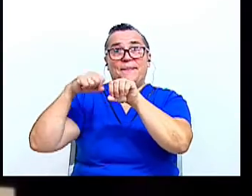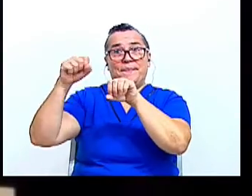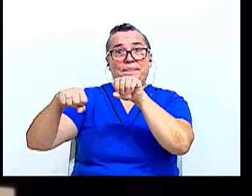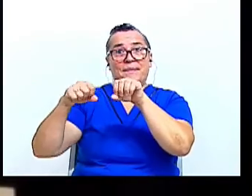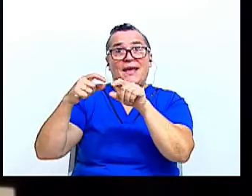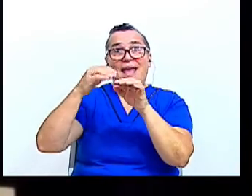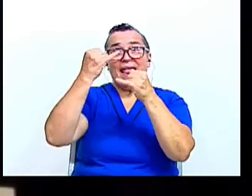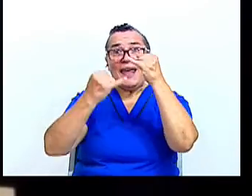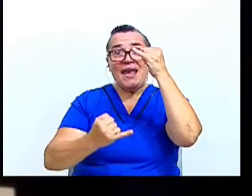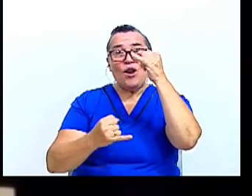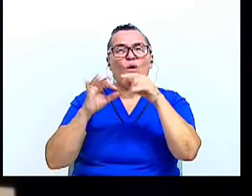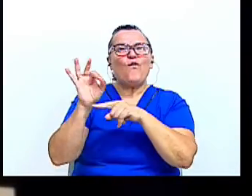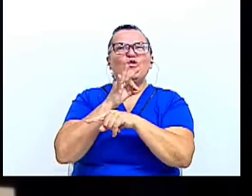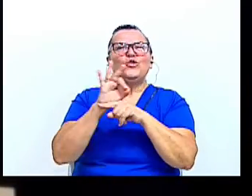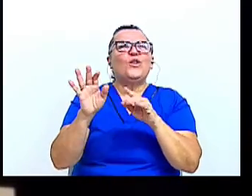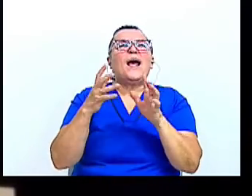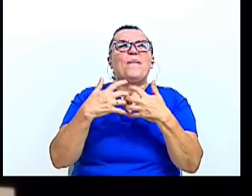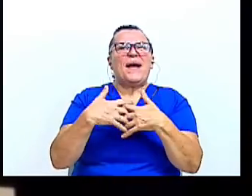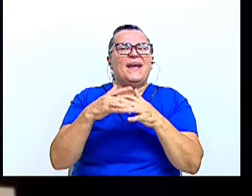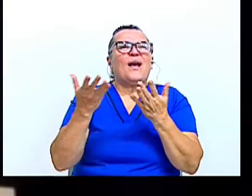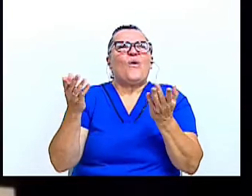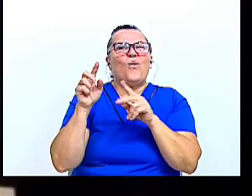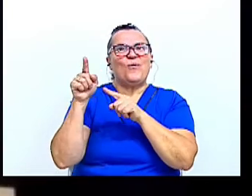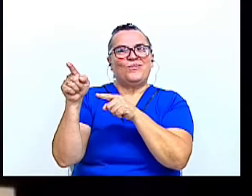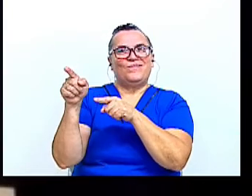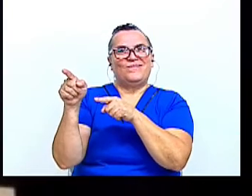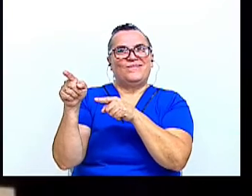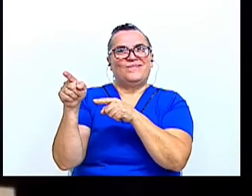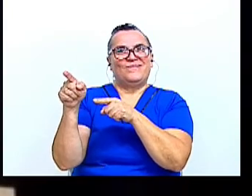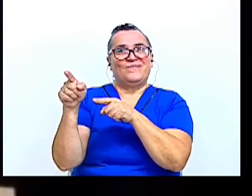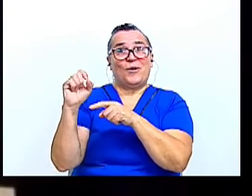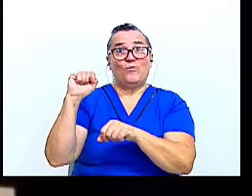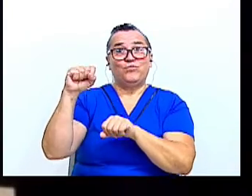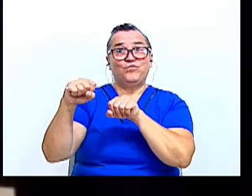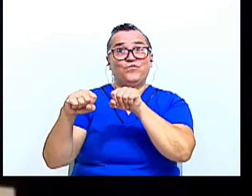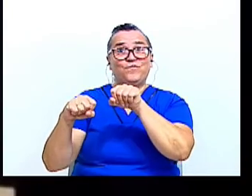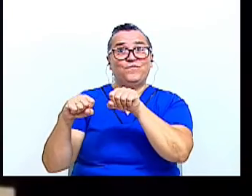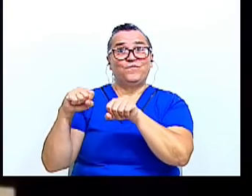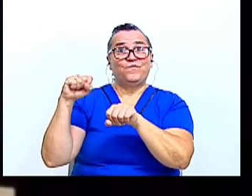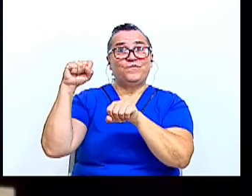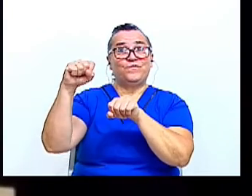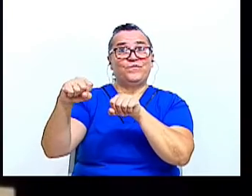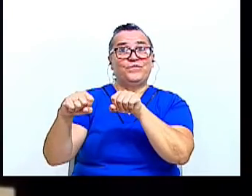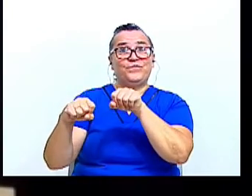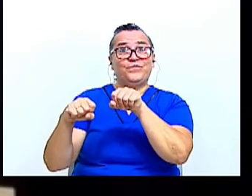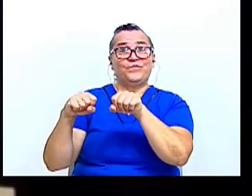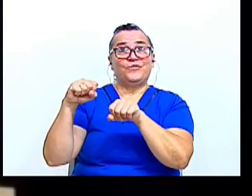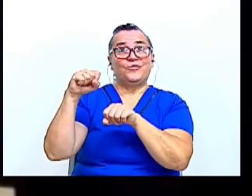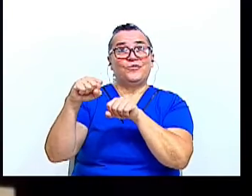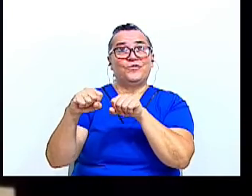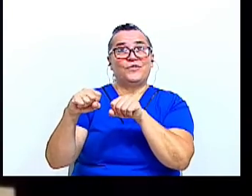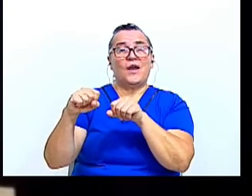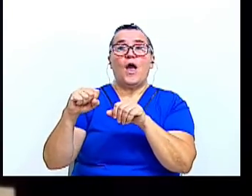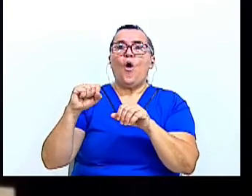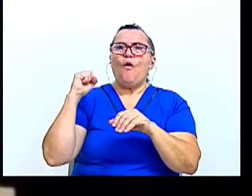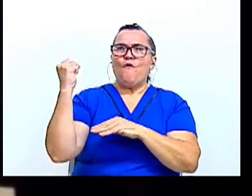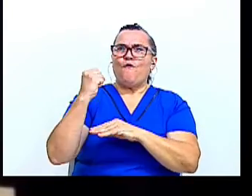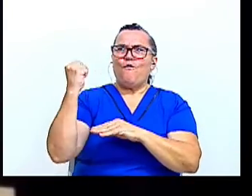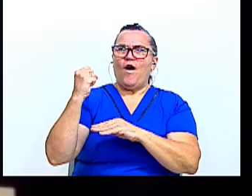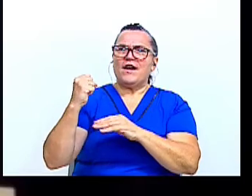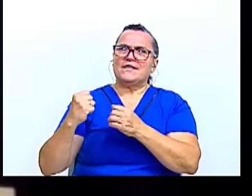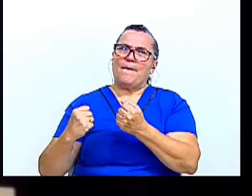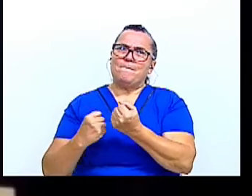podemos ver cómo funciona la máquina. Cuando uno le da vuelta a la manigueta, lo que está haciendo es darle la fuerza motriz o